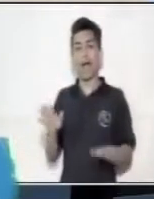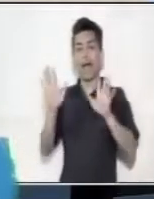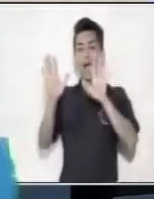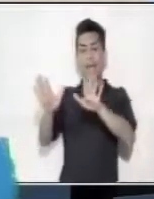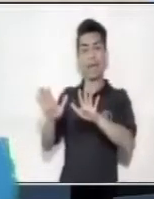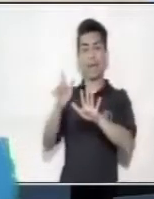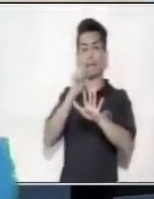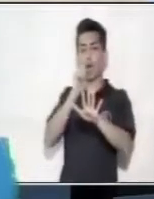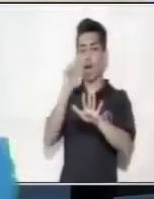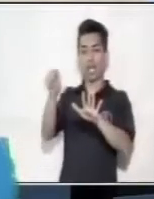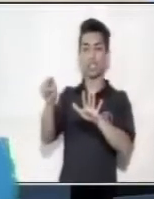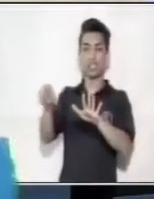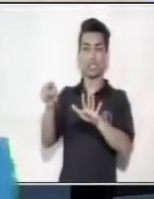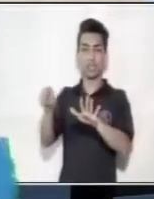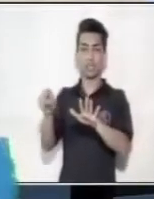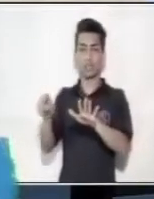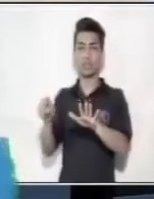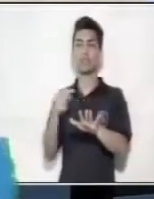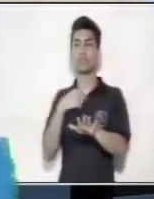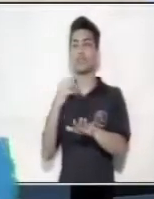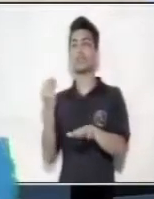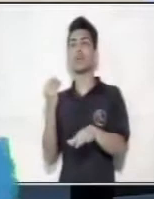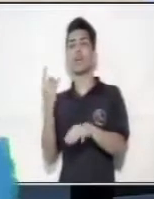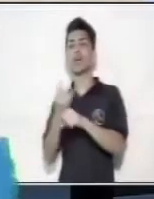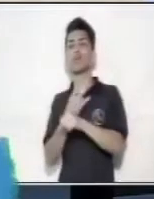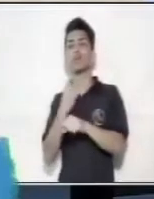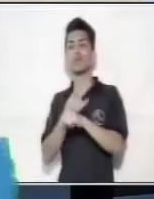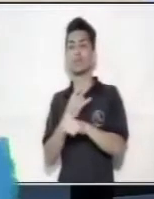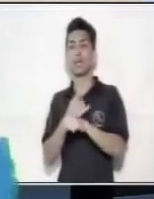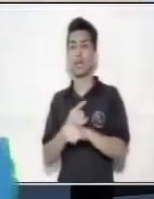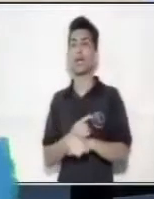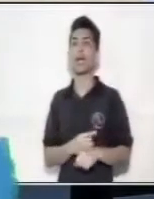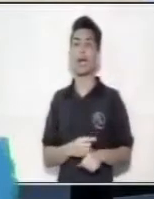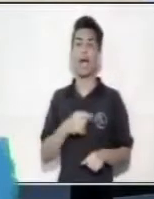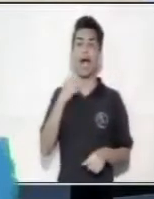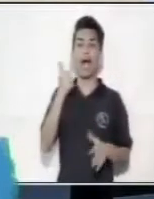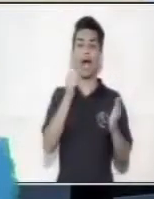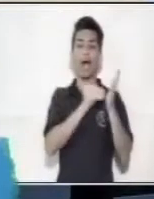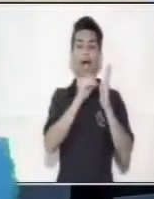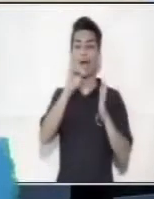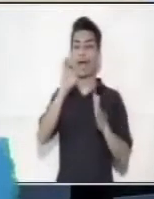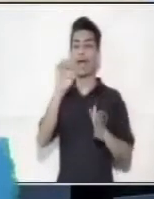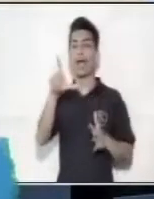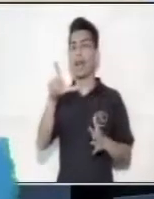allí. Entonces utilicé un pronombre demostrativo, aquel.